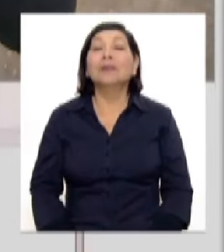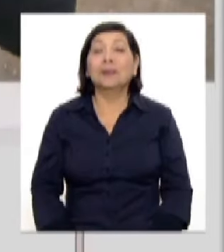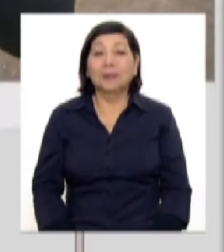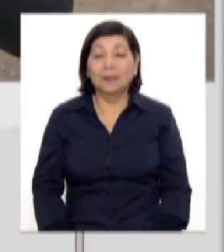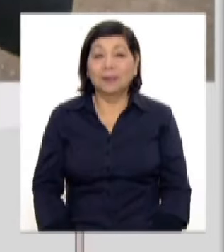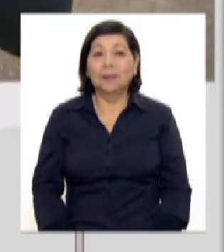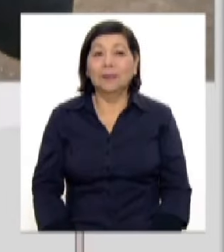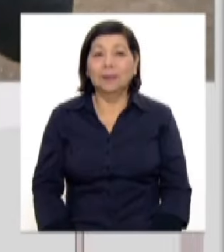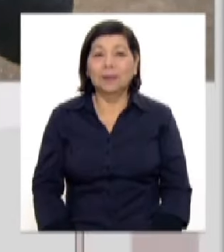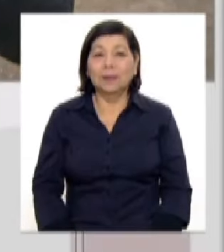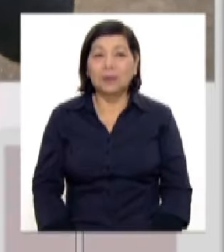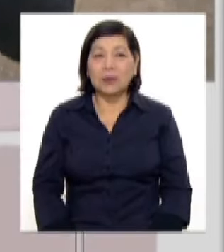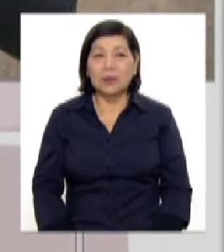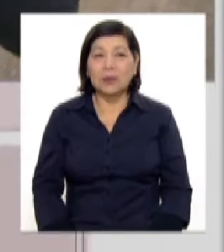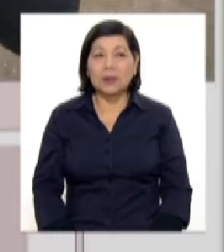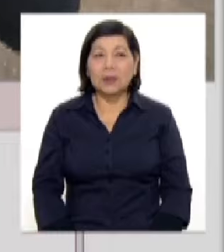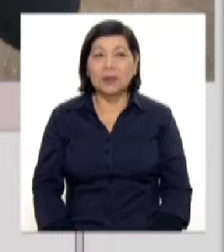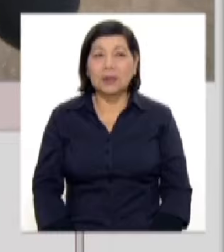Aldo.